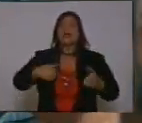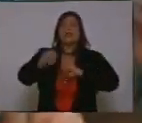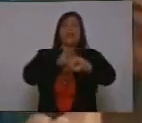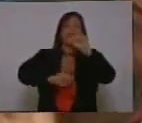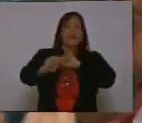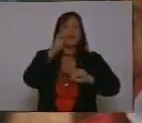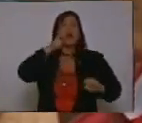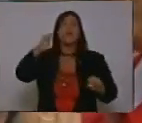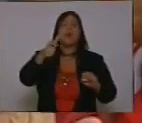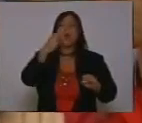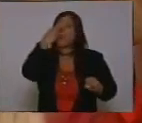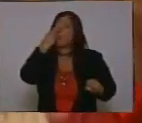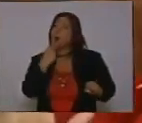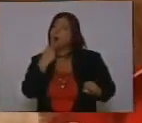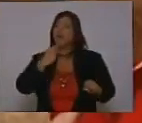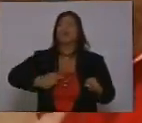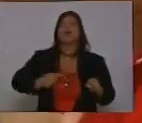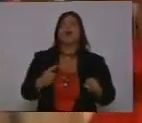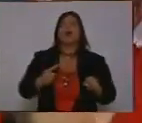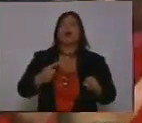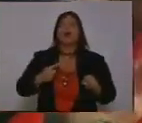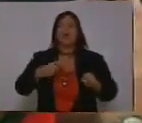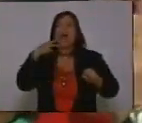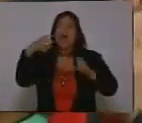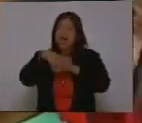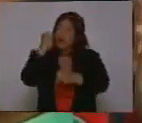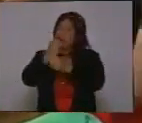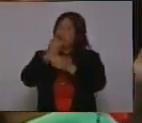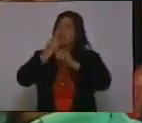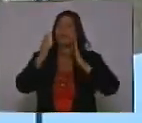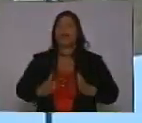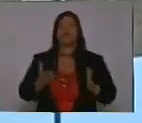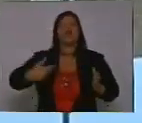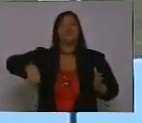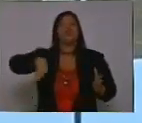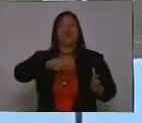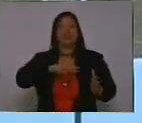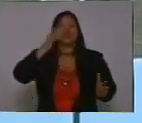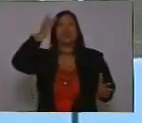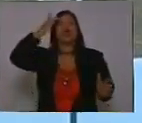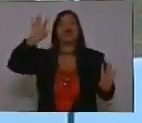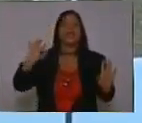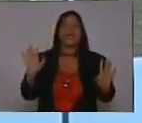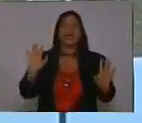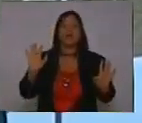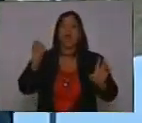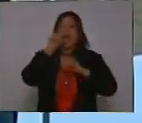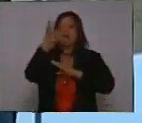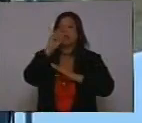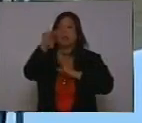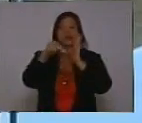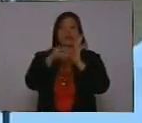defendiendo al pueblo pobre, a la clase proletariada. Y cuando nosotros creímos en la Asamblea Nacional Constituyente,